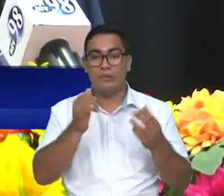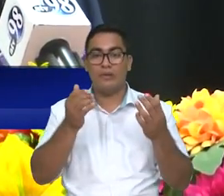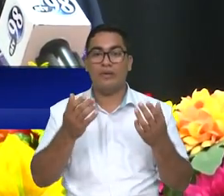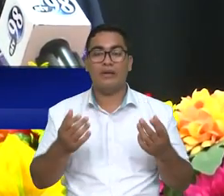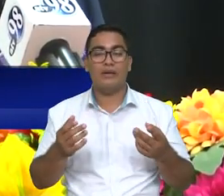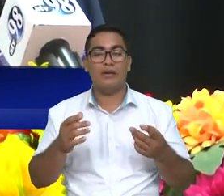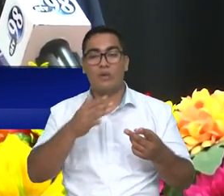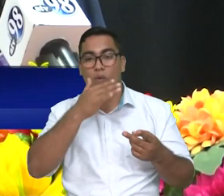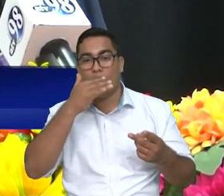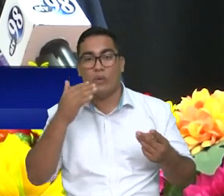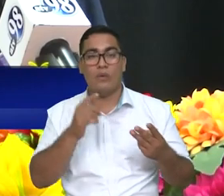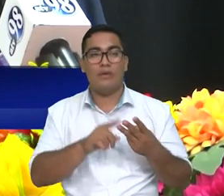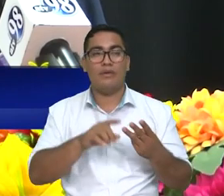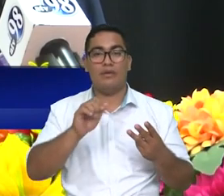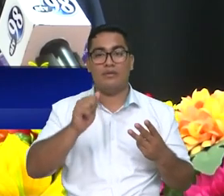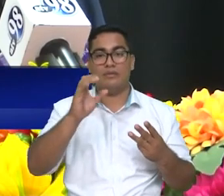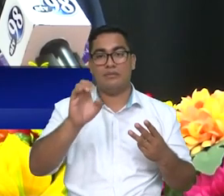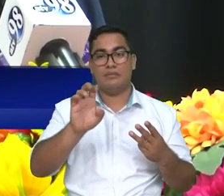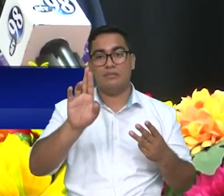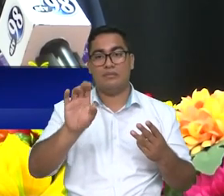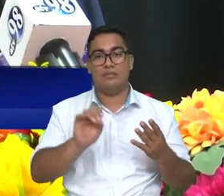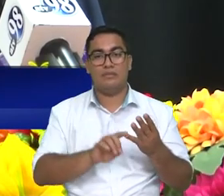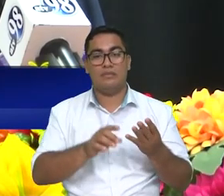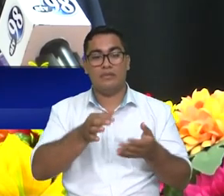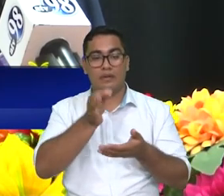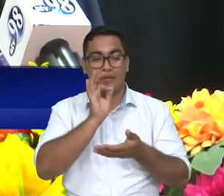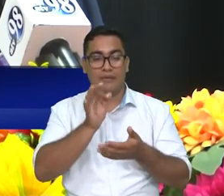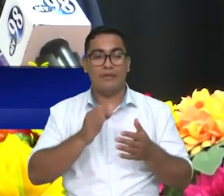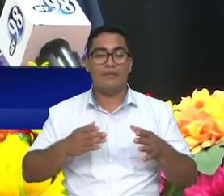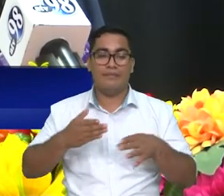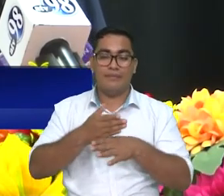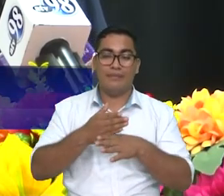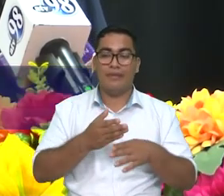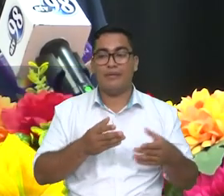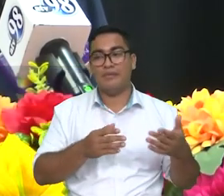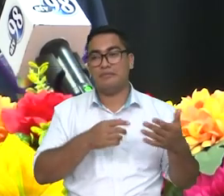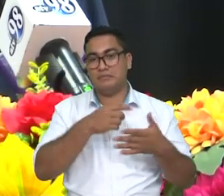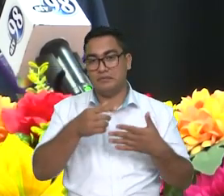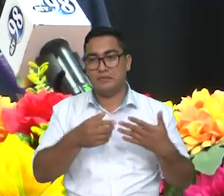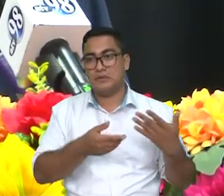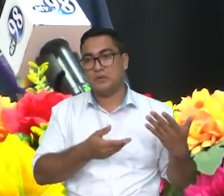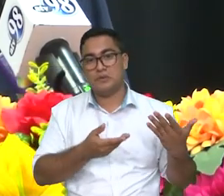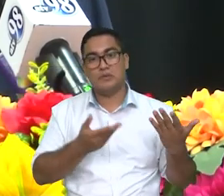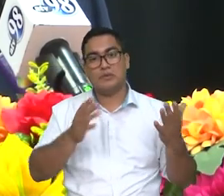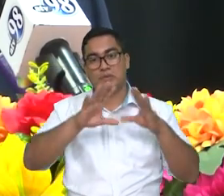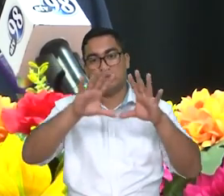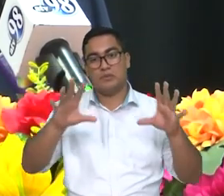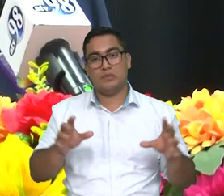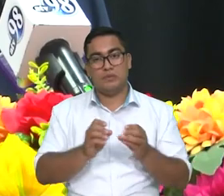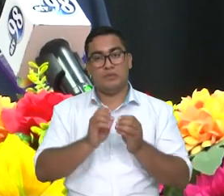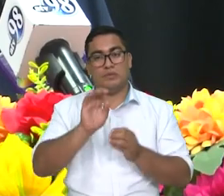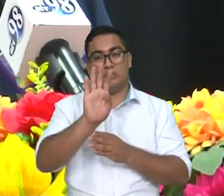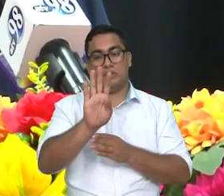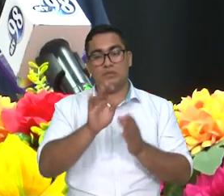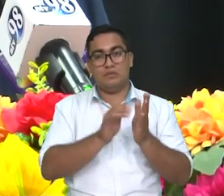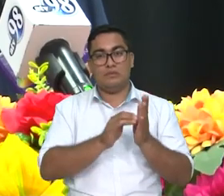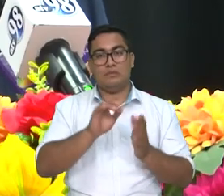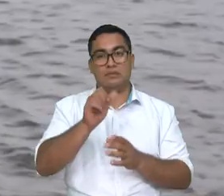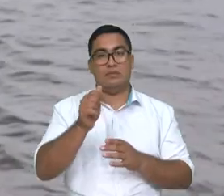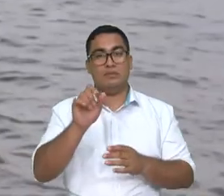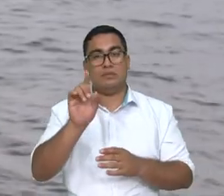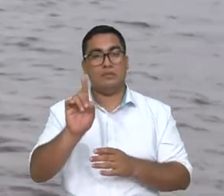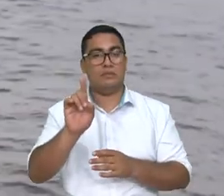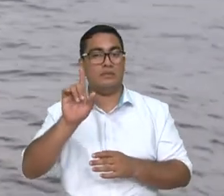colores, acero, café y madera procesada. para un total de 4.061